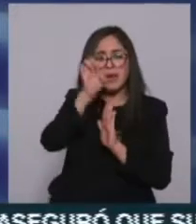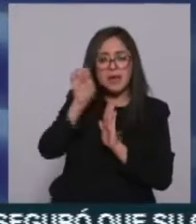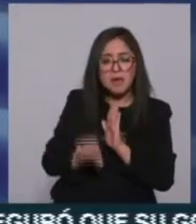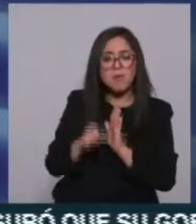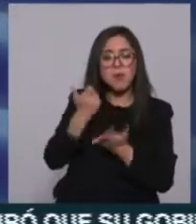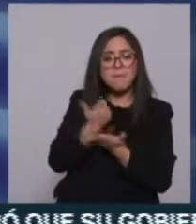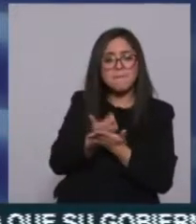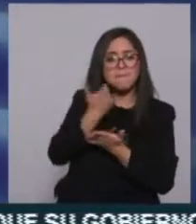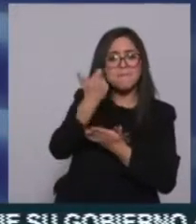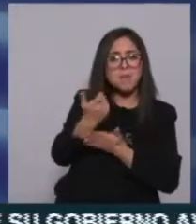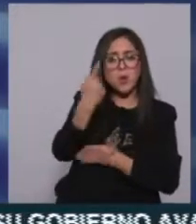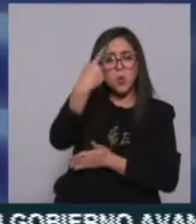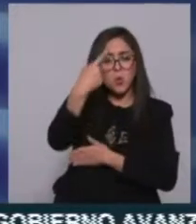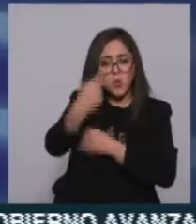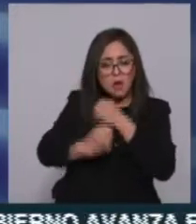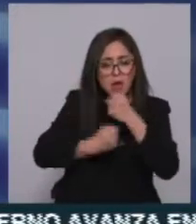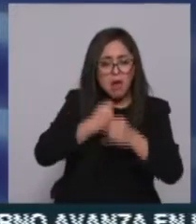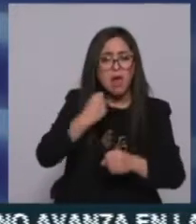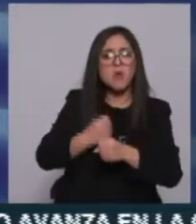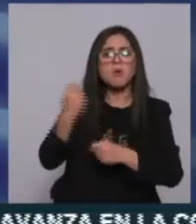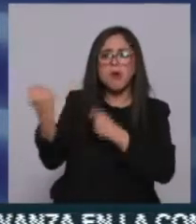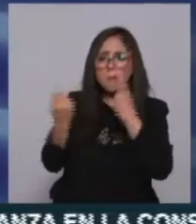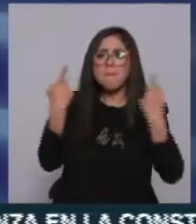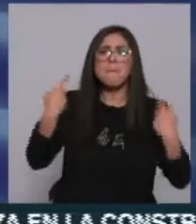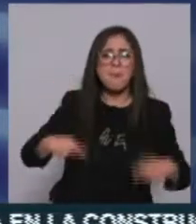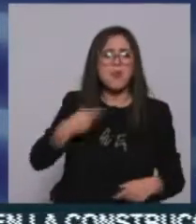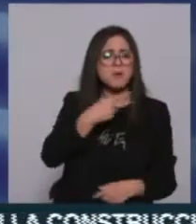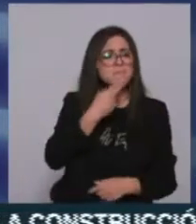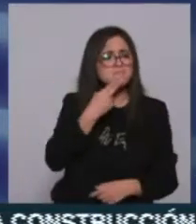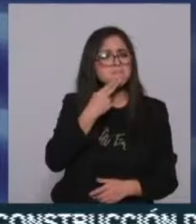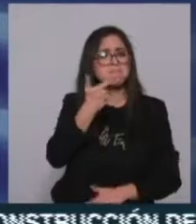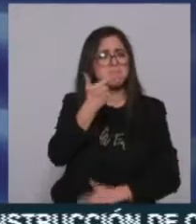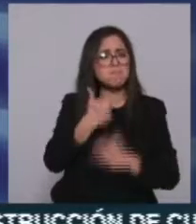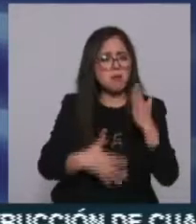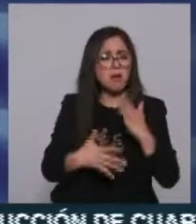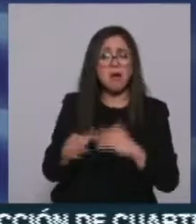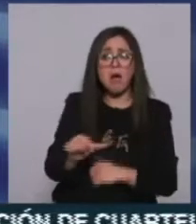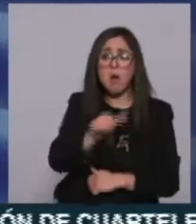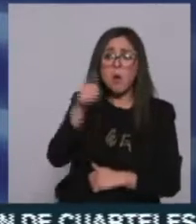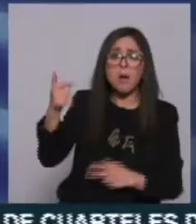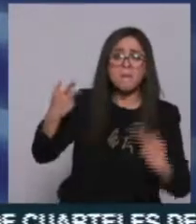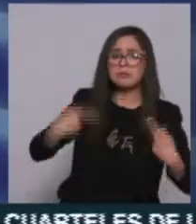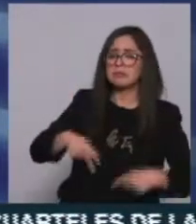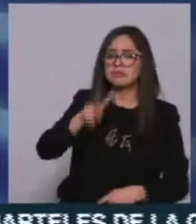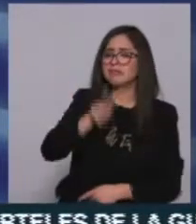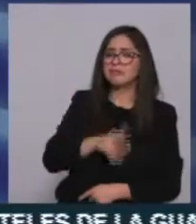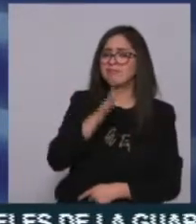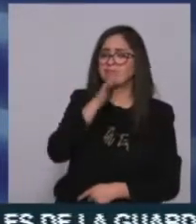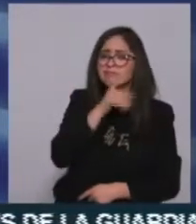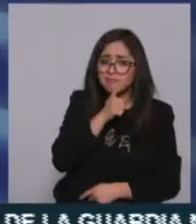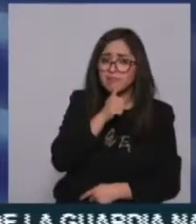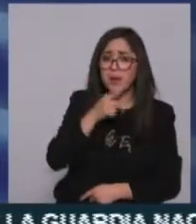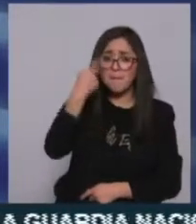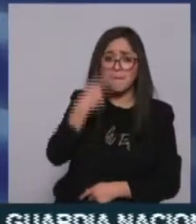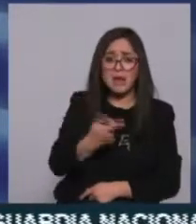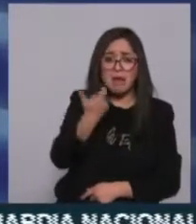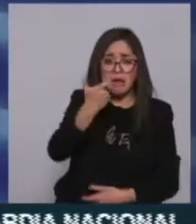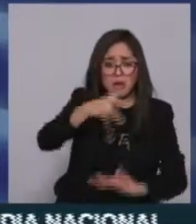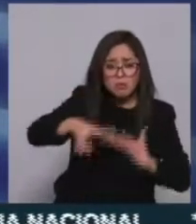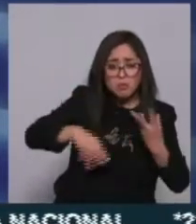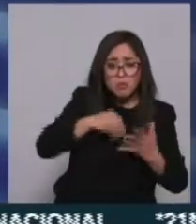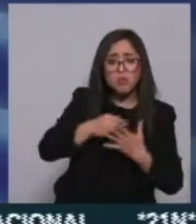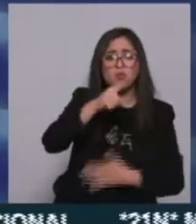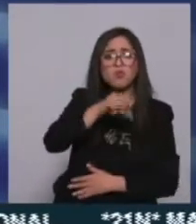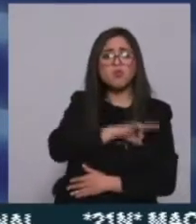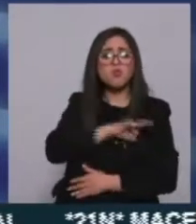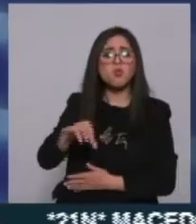accesible para muchos, pero no para todo el mundo. Entonces, a lo mejor con ese monto, una bicicleta de segunda mano ya la puedes tener, ¿no?